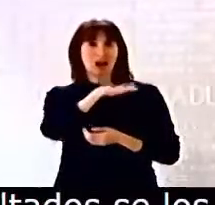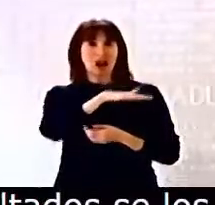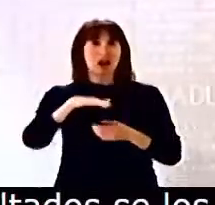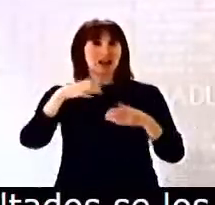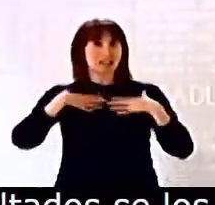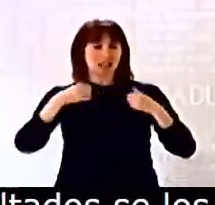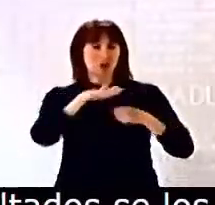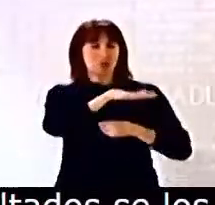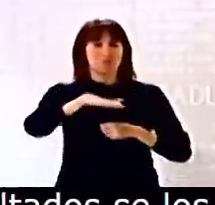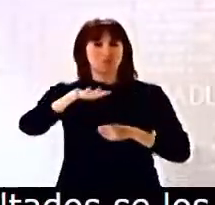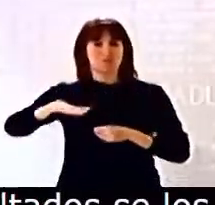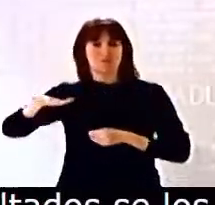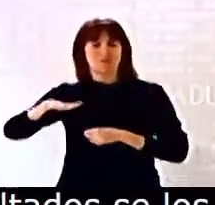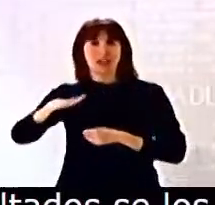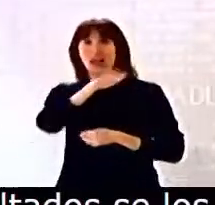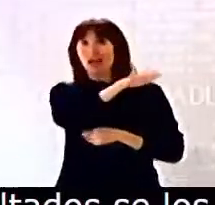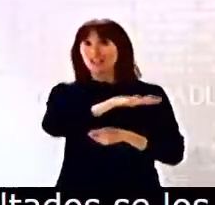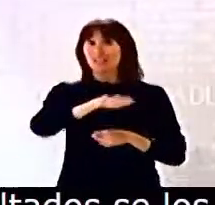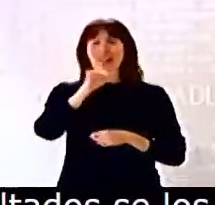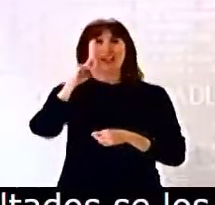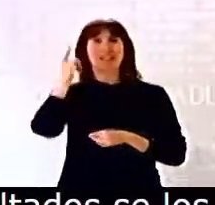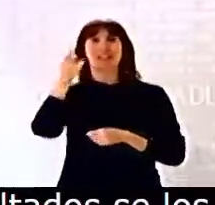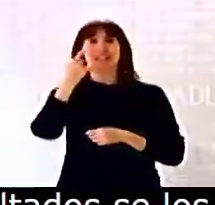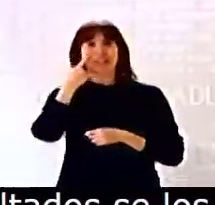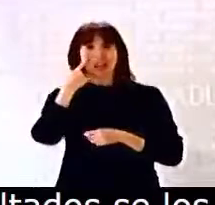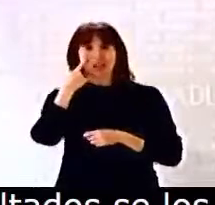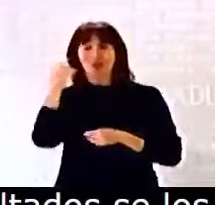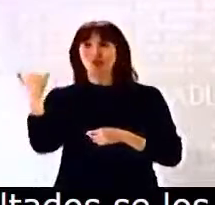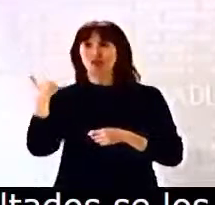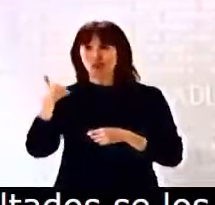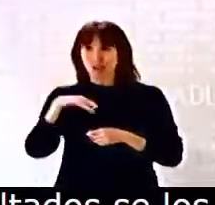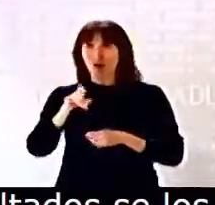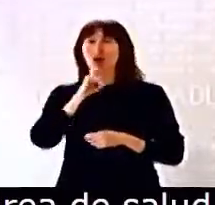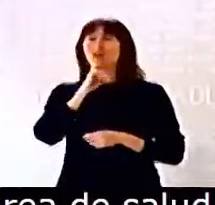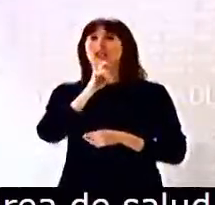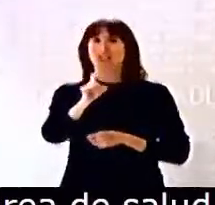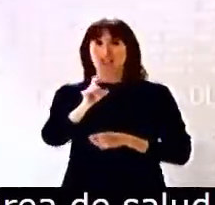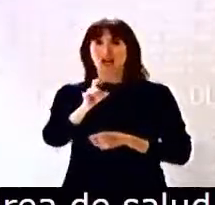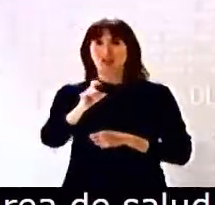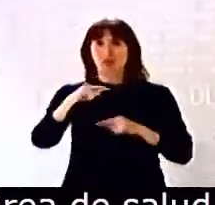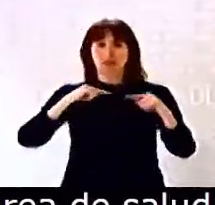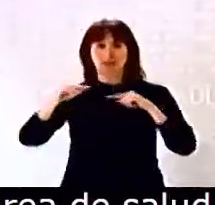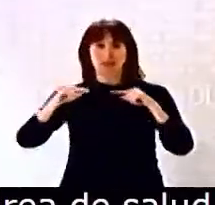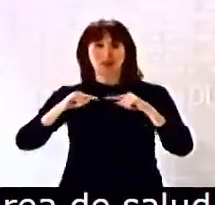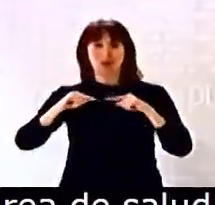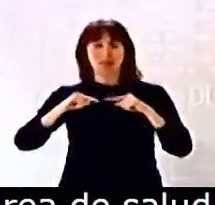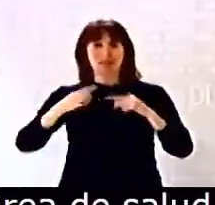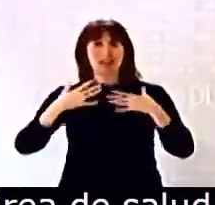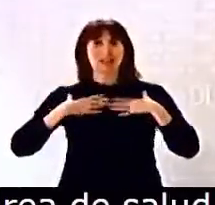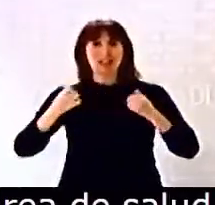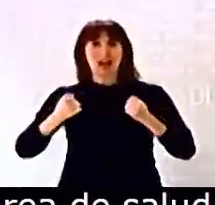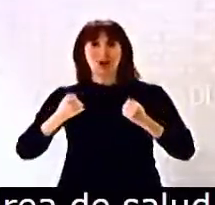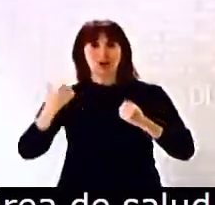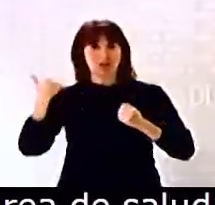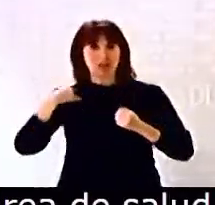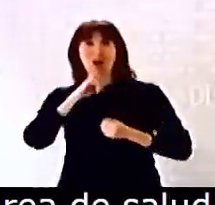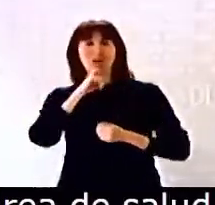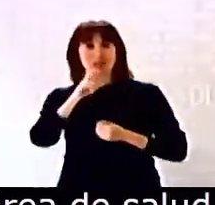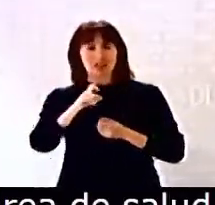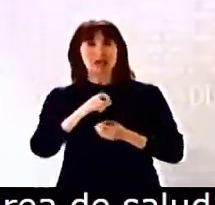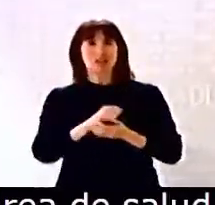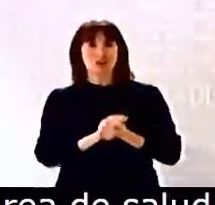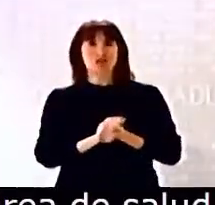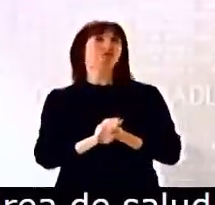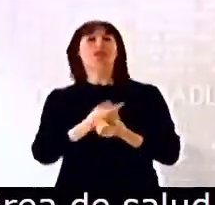salud y las áreas de salud donde los hemos detectado, y ya lo tienen comunicado los directores de salud de las distintas áreas,